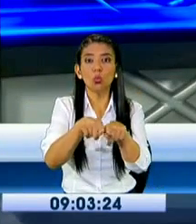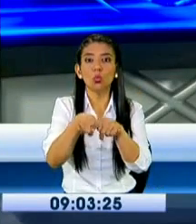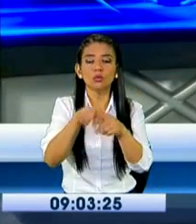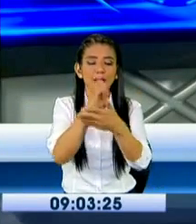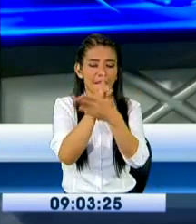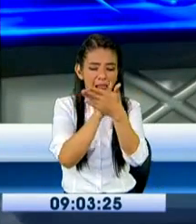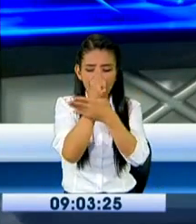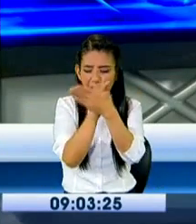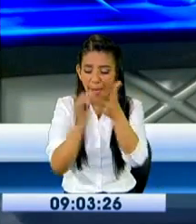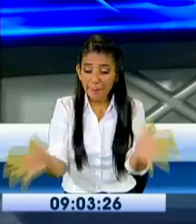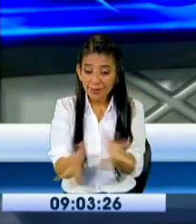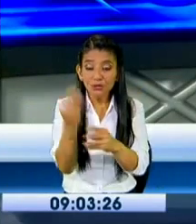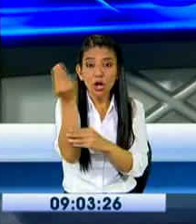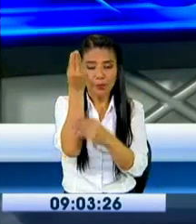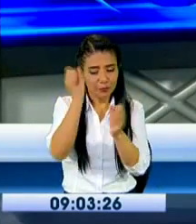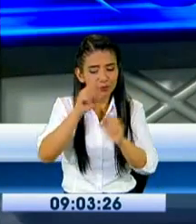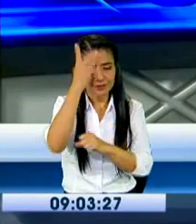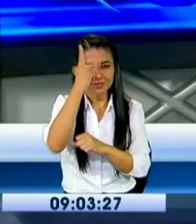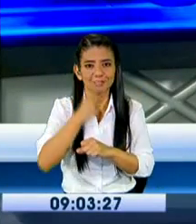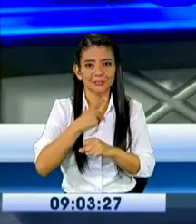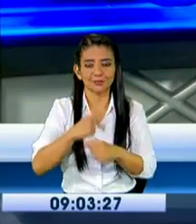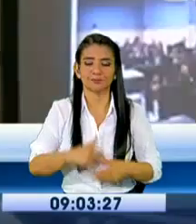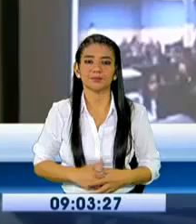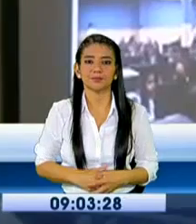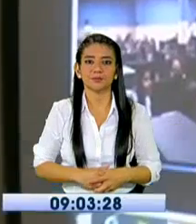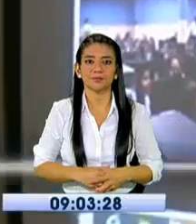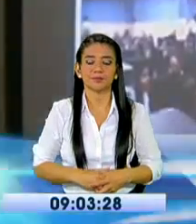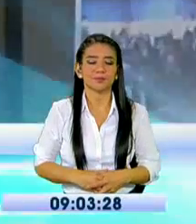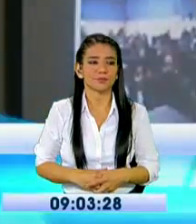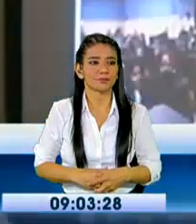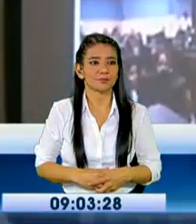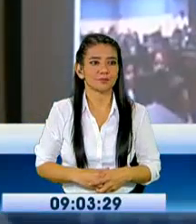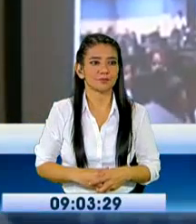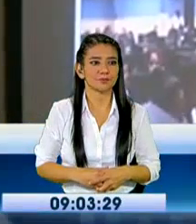más adolescentes para que tomen esta decisión.